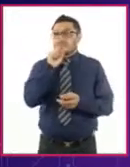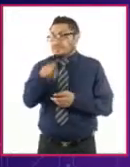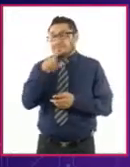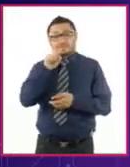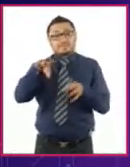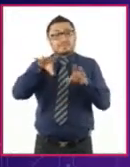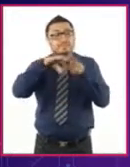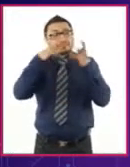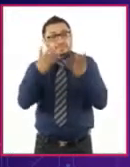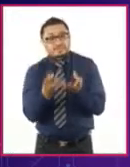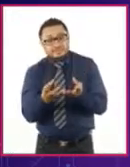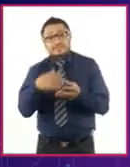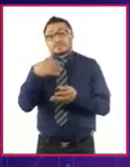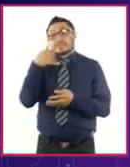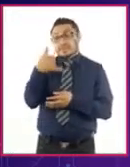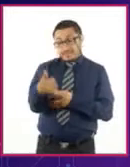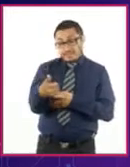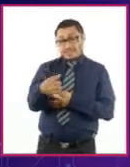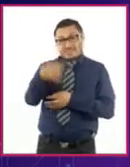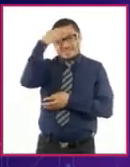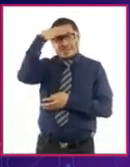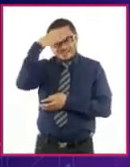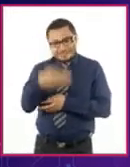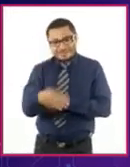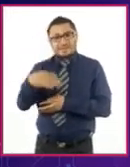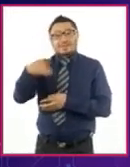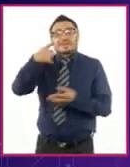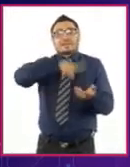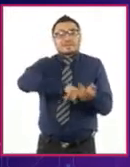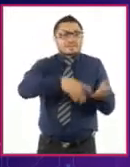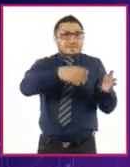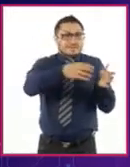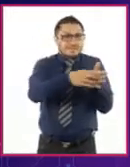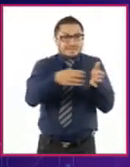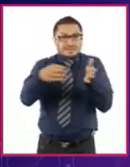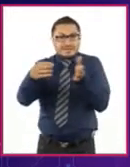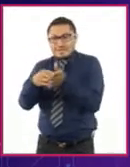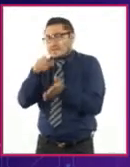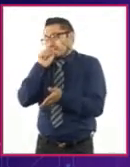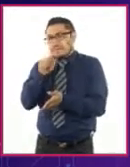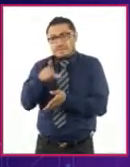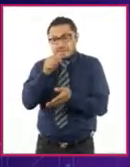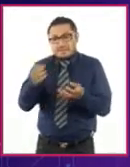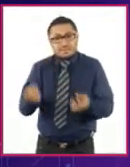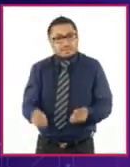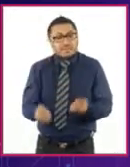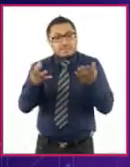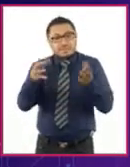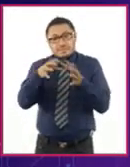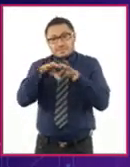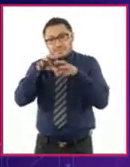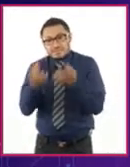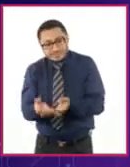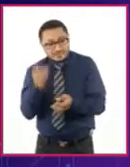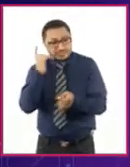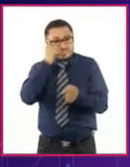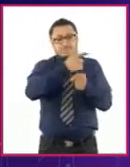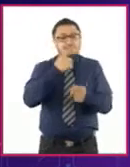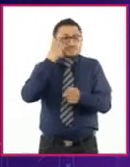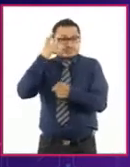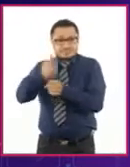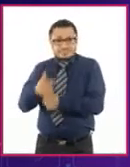y sabiendo que las cajas tienen el mismo número de pelotas, podemos deducir que cada una